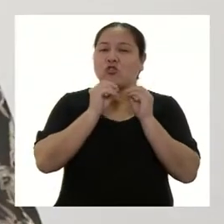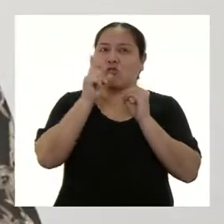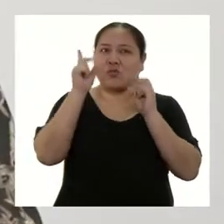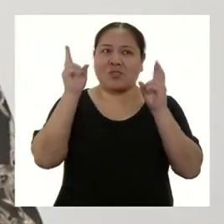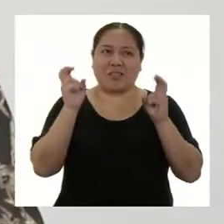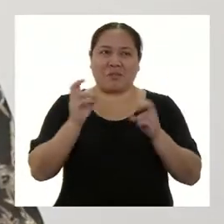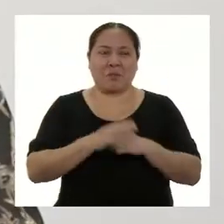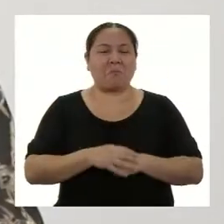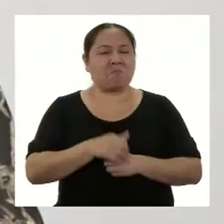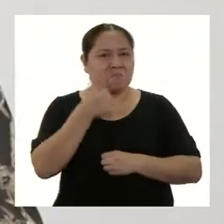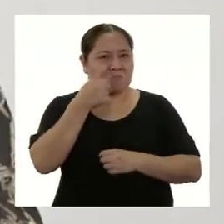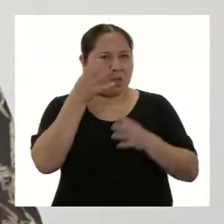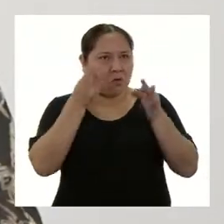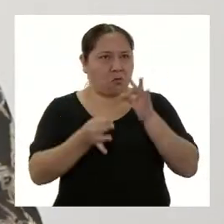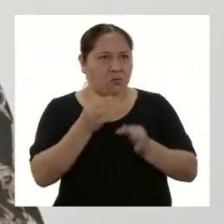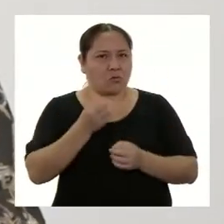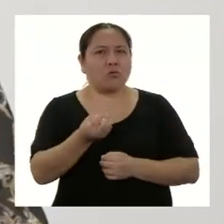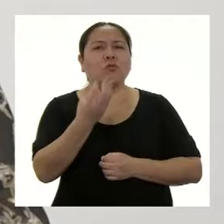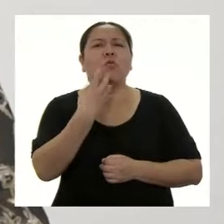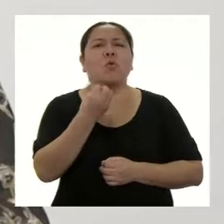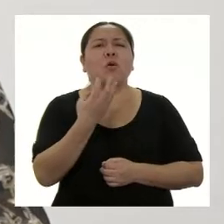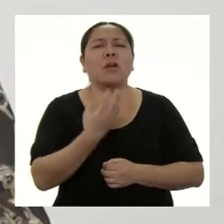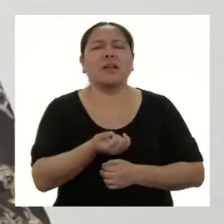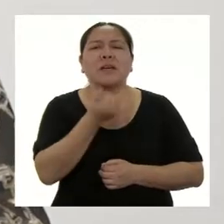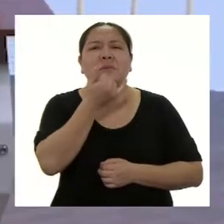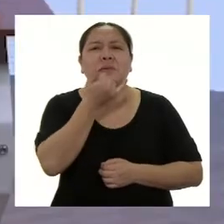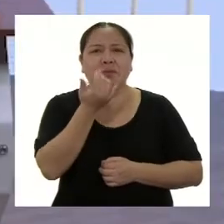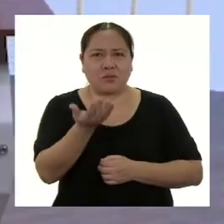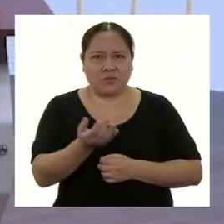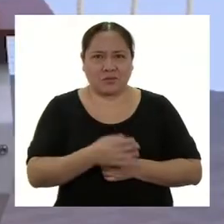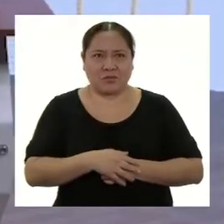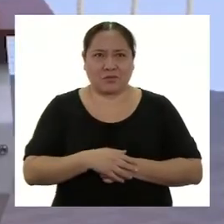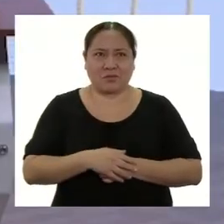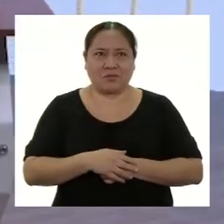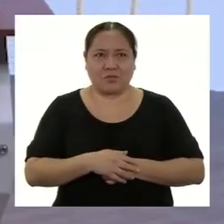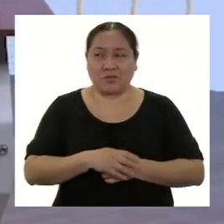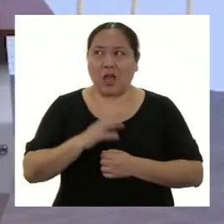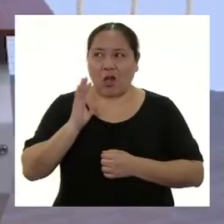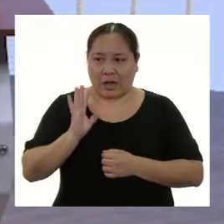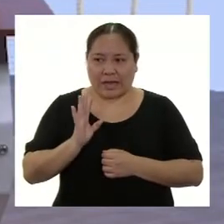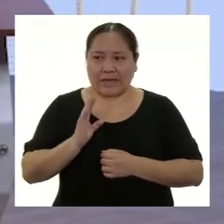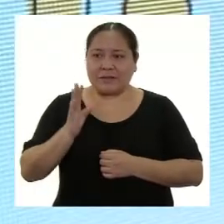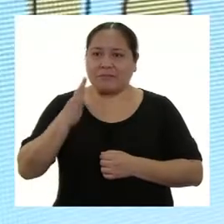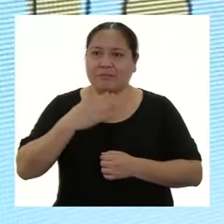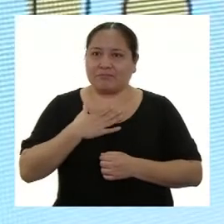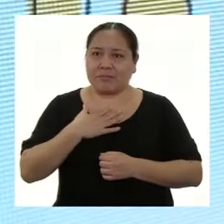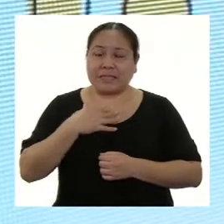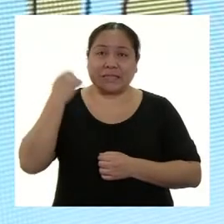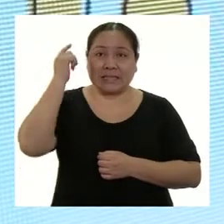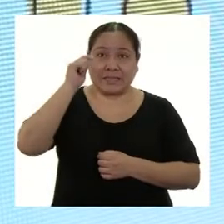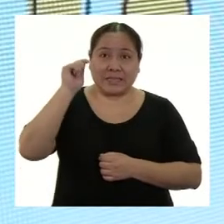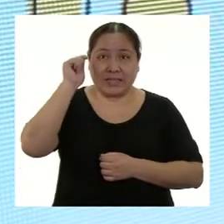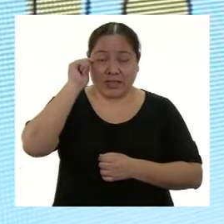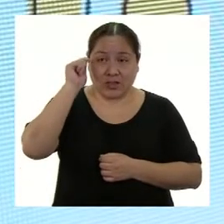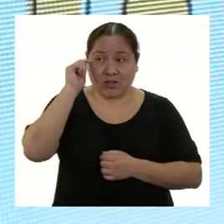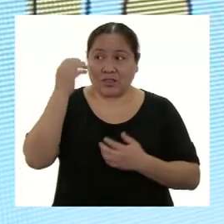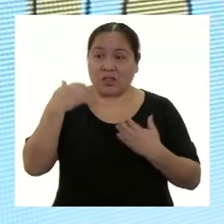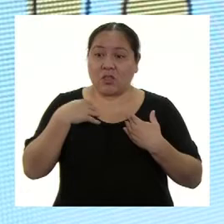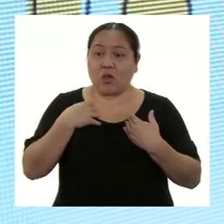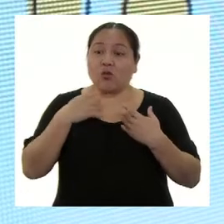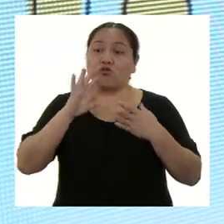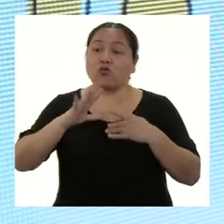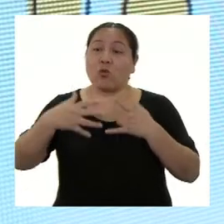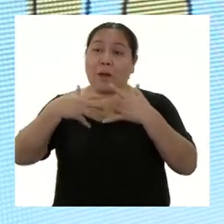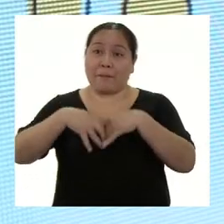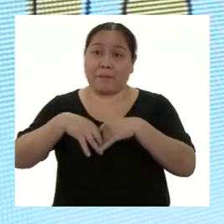Me parece justo. A ver, cuéntame, ¿de qué se trata? Bueno, tengo un tío que tiene un negocio y me ha mandado